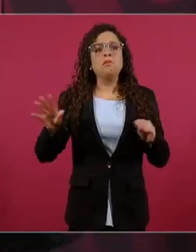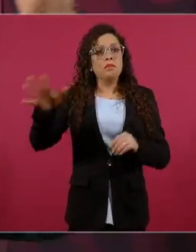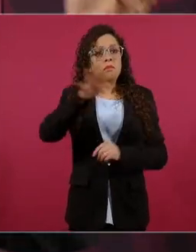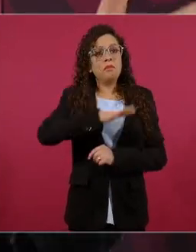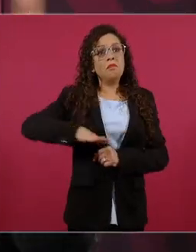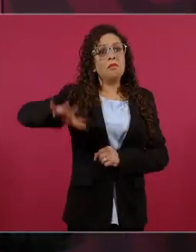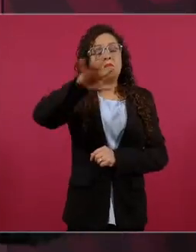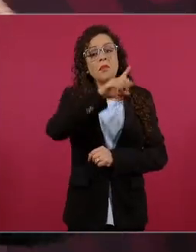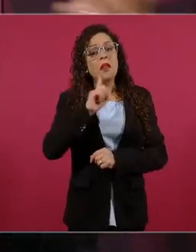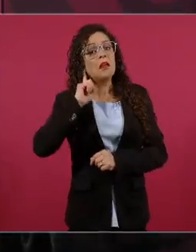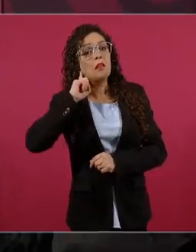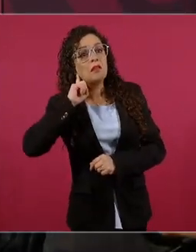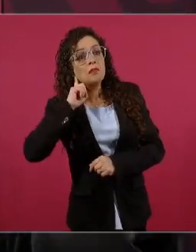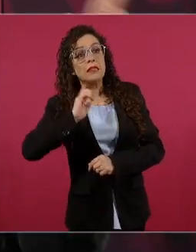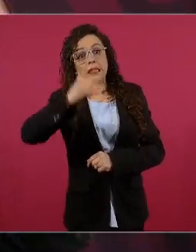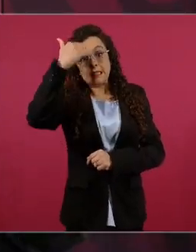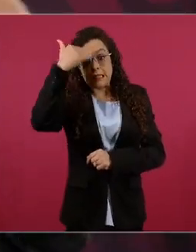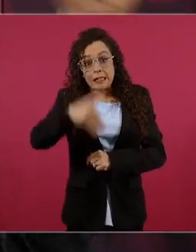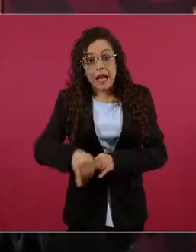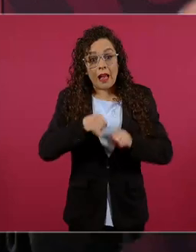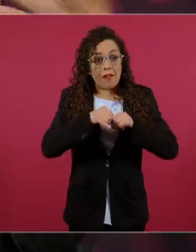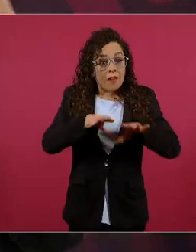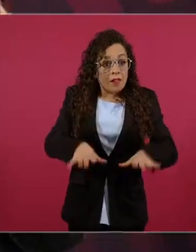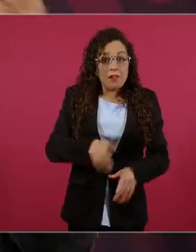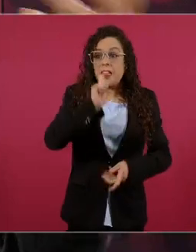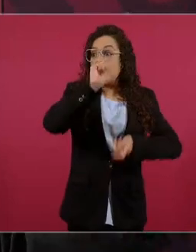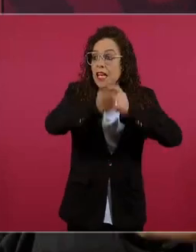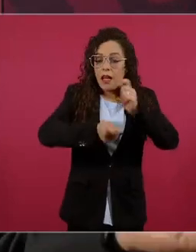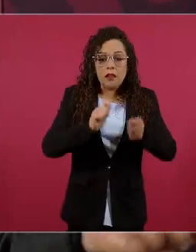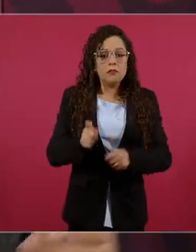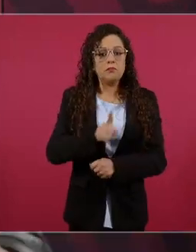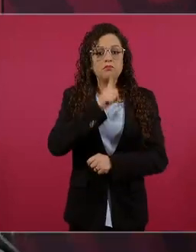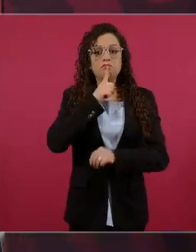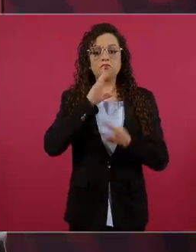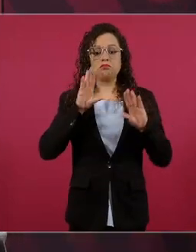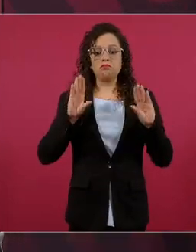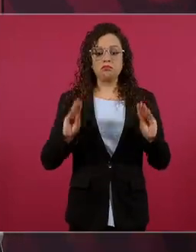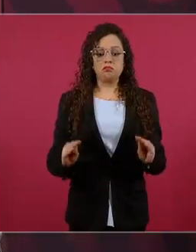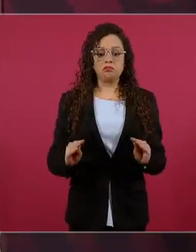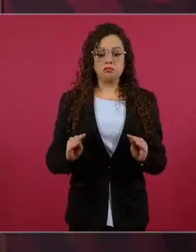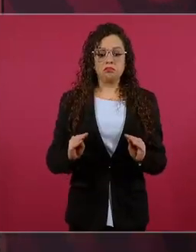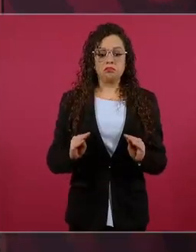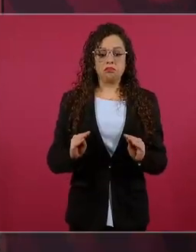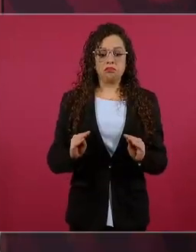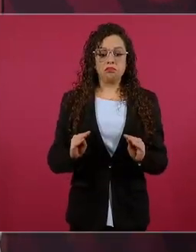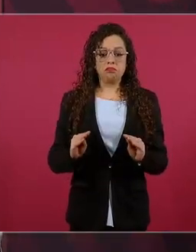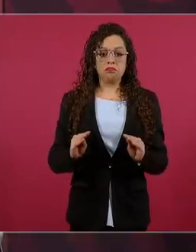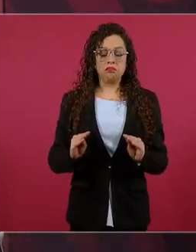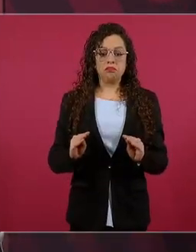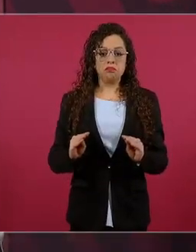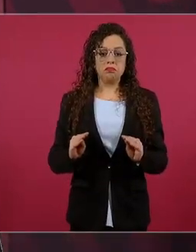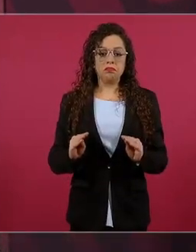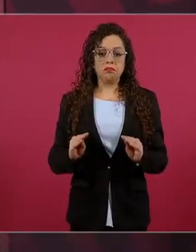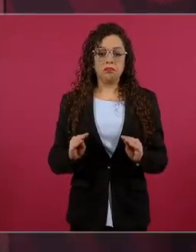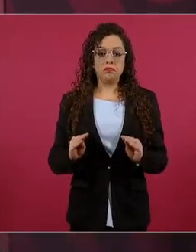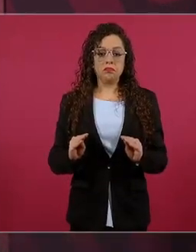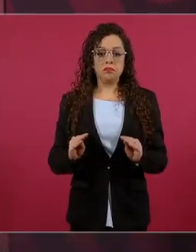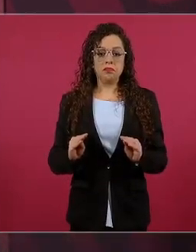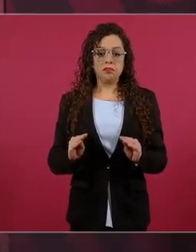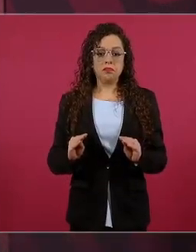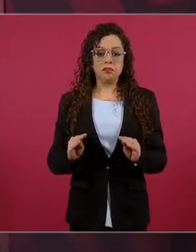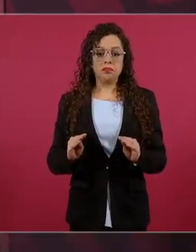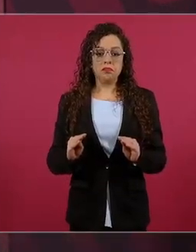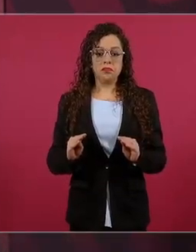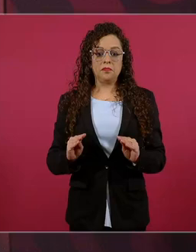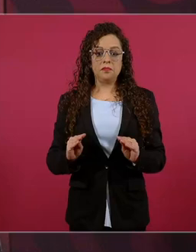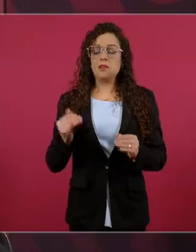sobre los jueces, sobre los magistrados, sobre los ministros. Además,